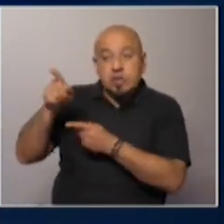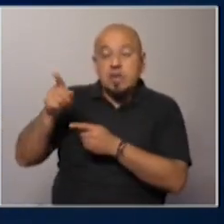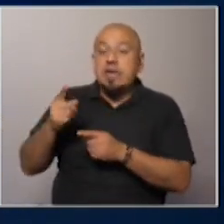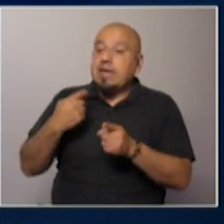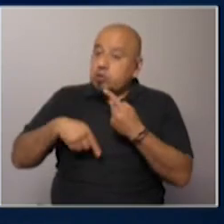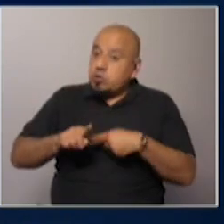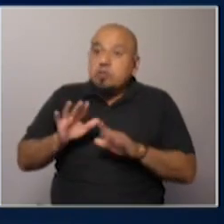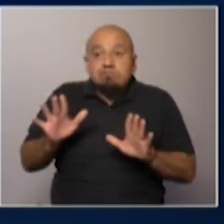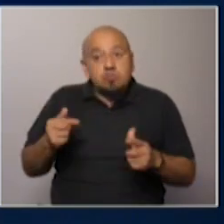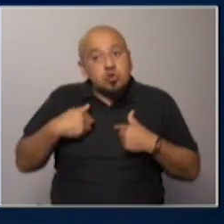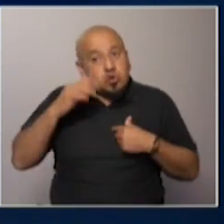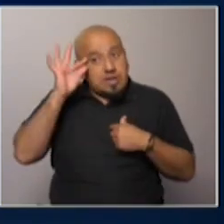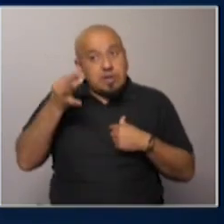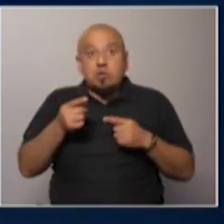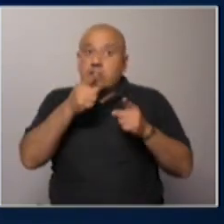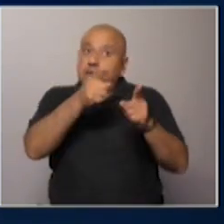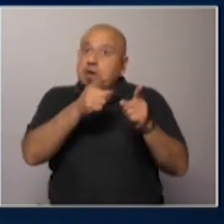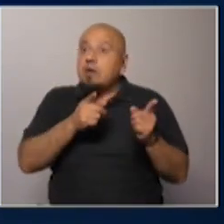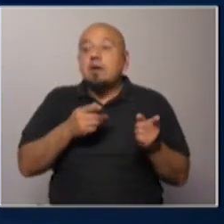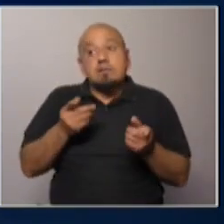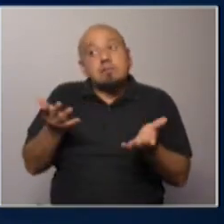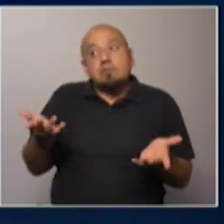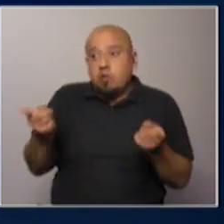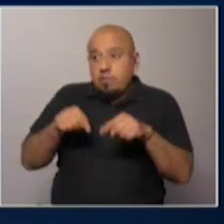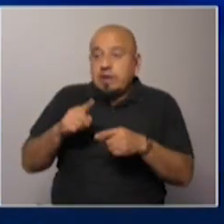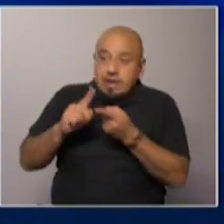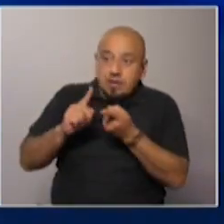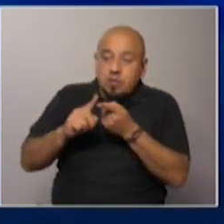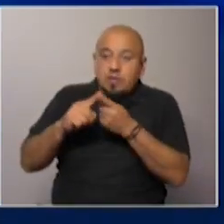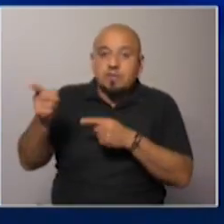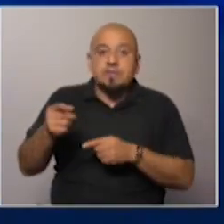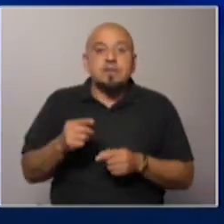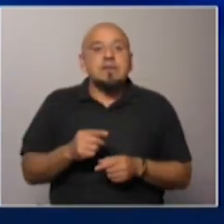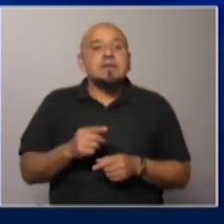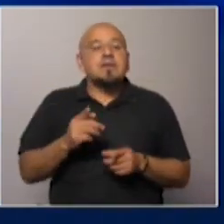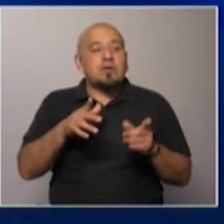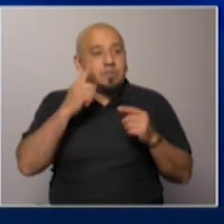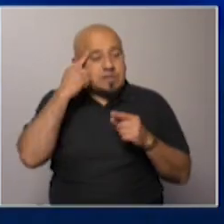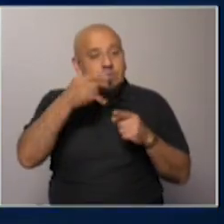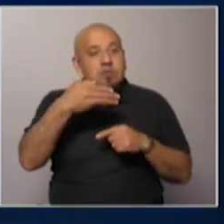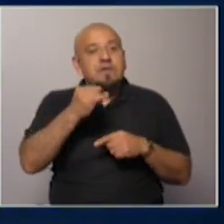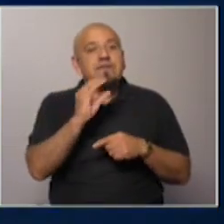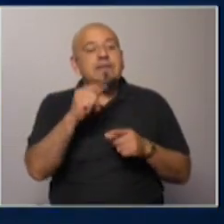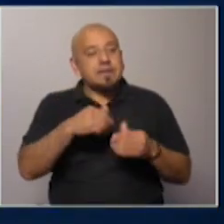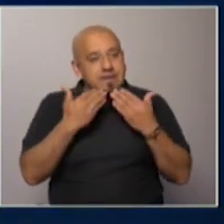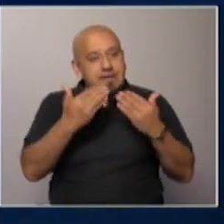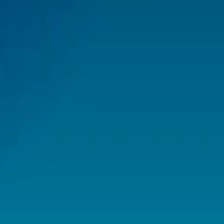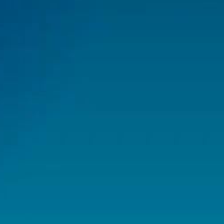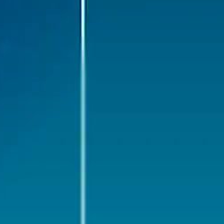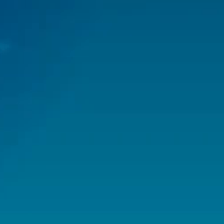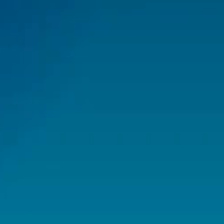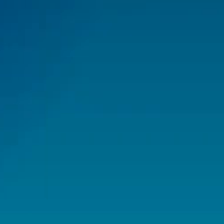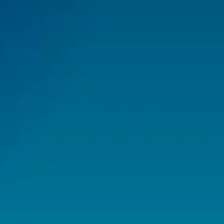así que bueno yo creo que va a ir en va a tener que bailar con la más fea pero lo va a tener que muy bien por la pista de irán entonces cuando pensamos en bayern gracias susana y éste la promesa